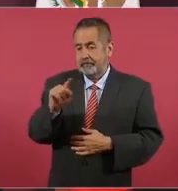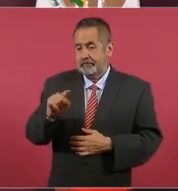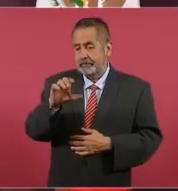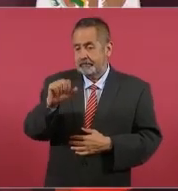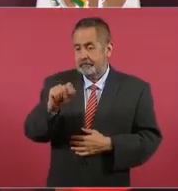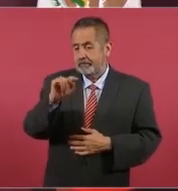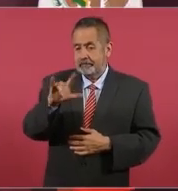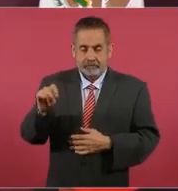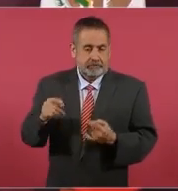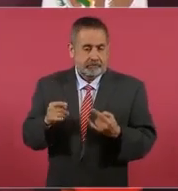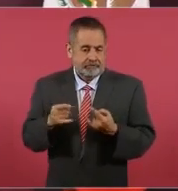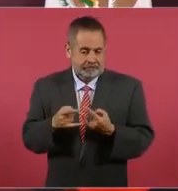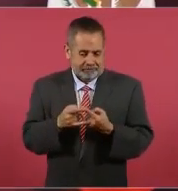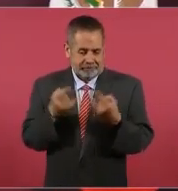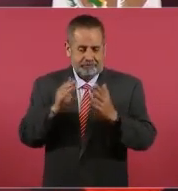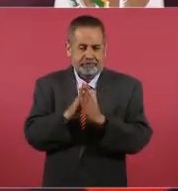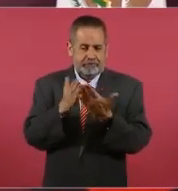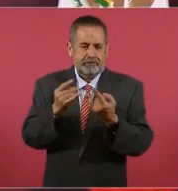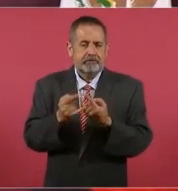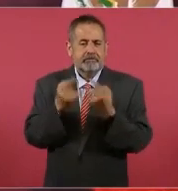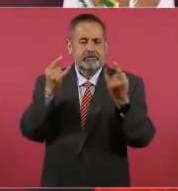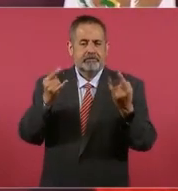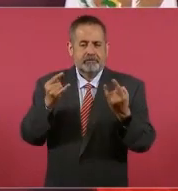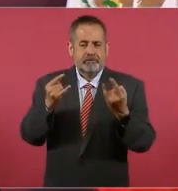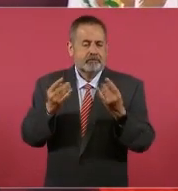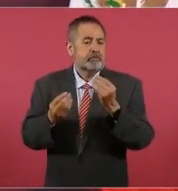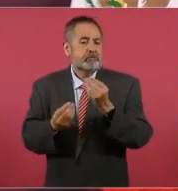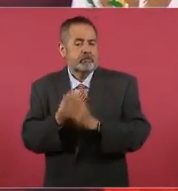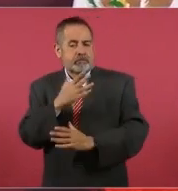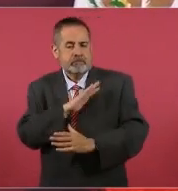en la historia verdadera de la Nueva España,